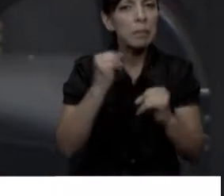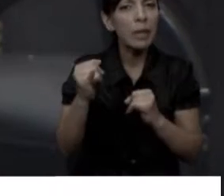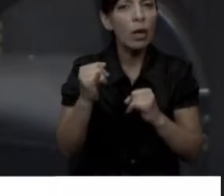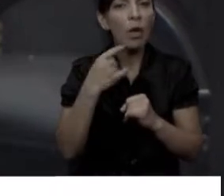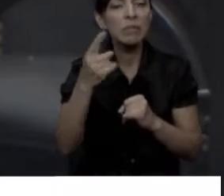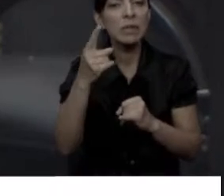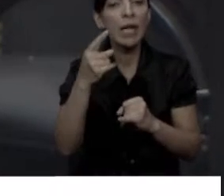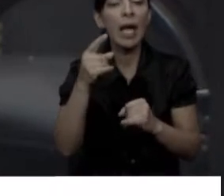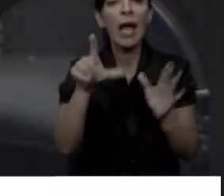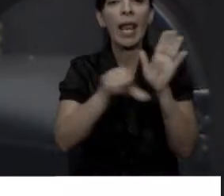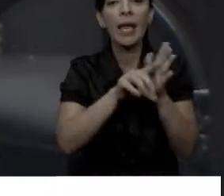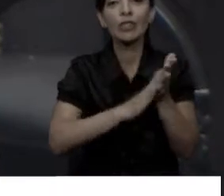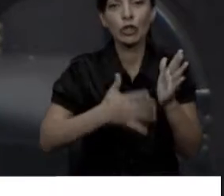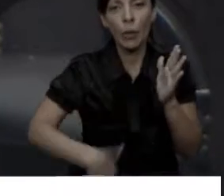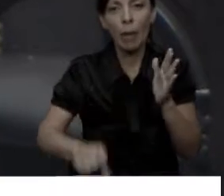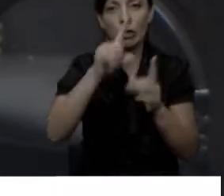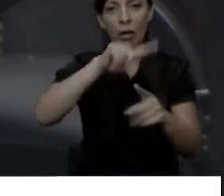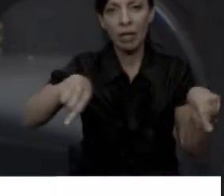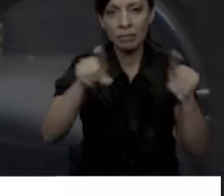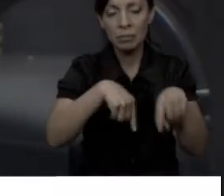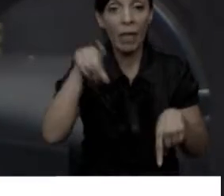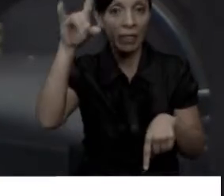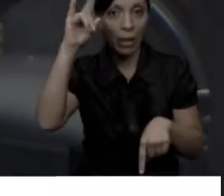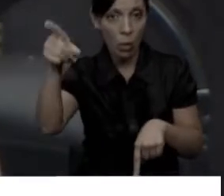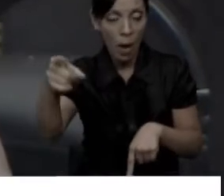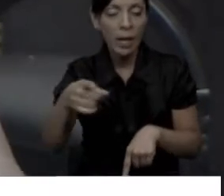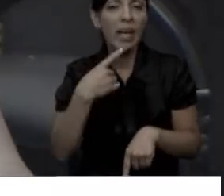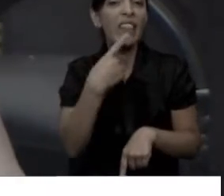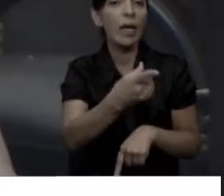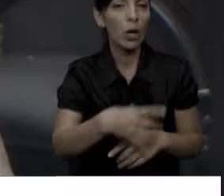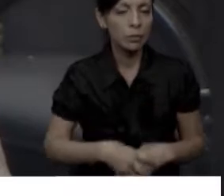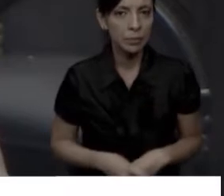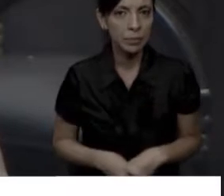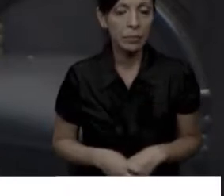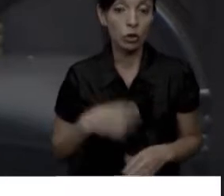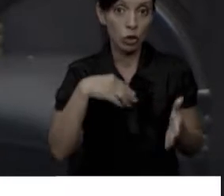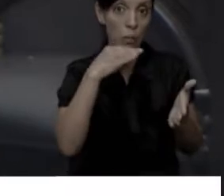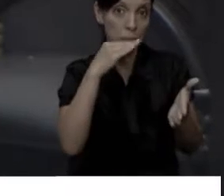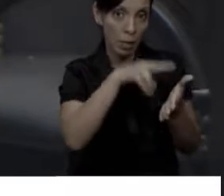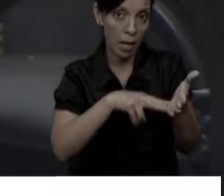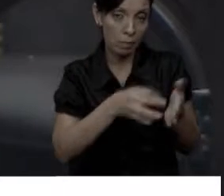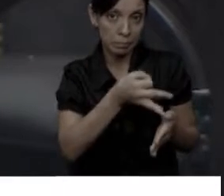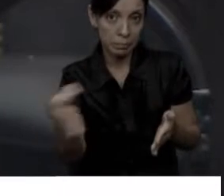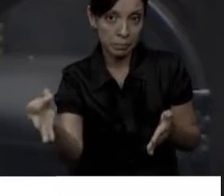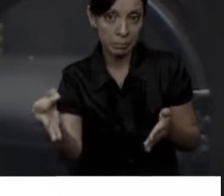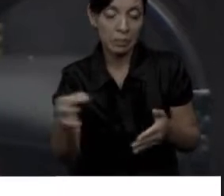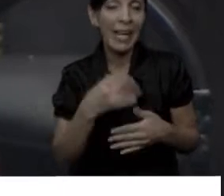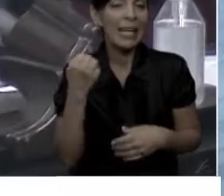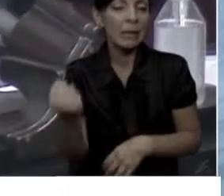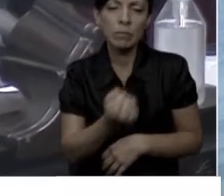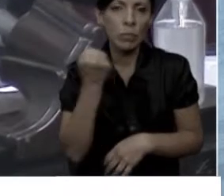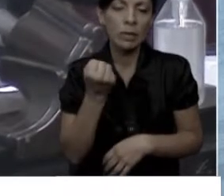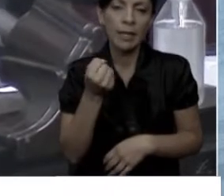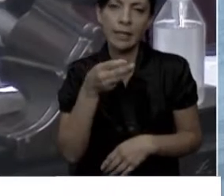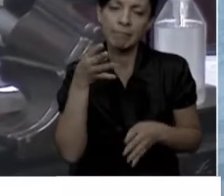vetó la ley del aborto que se había sancionado en su país, dijo, y ahí voy a leer textual: es menester atacar